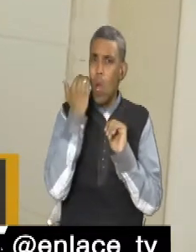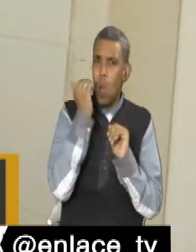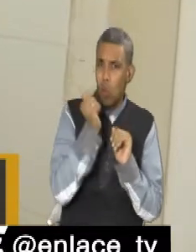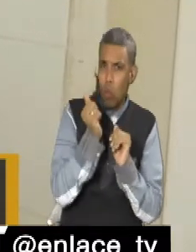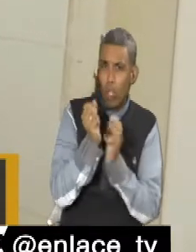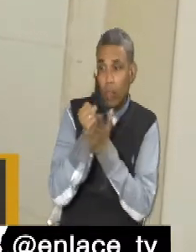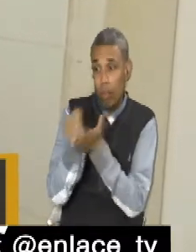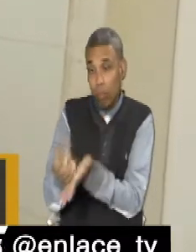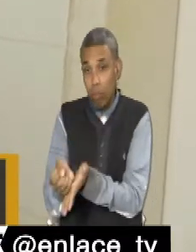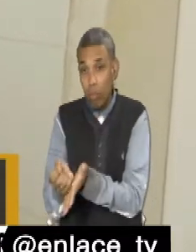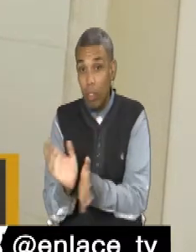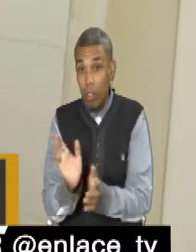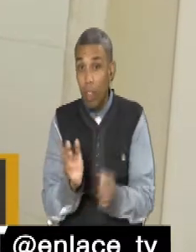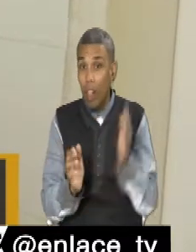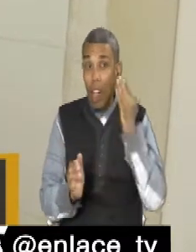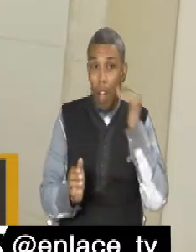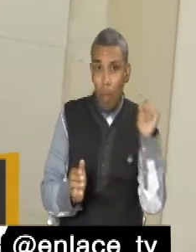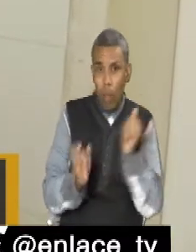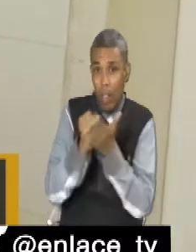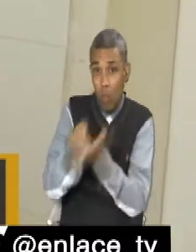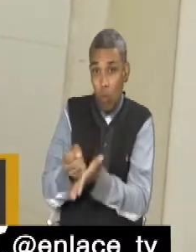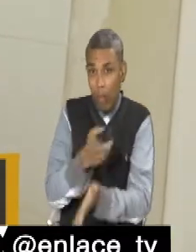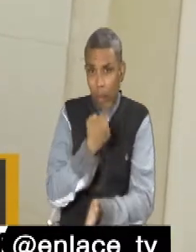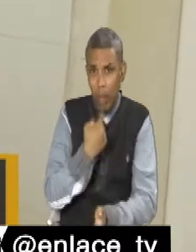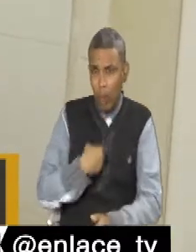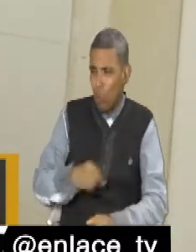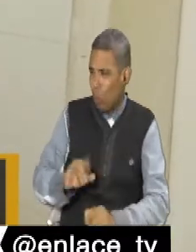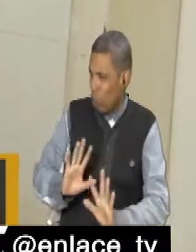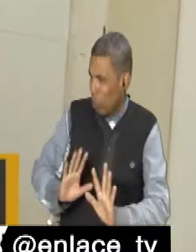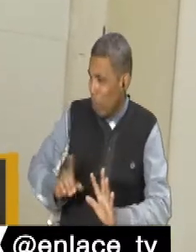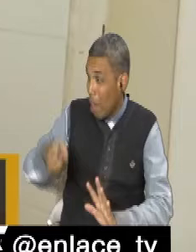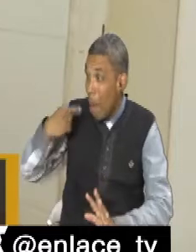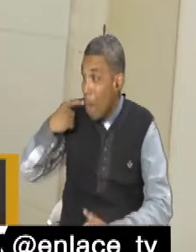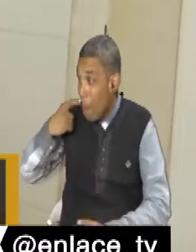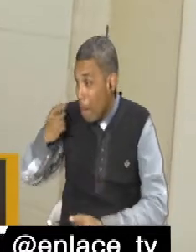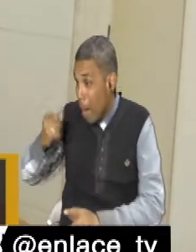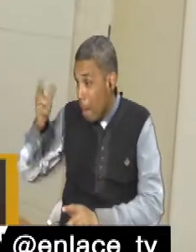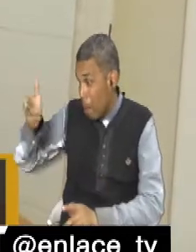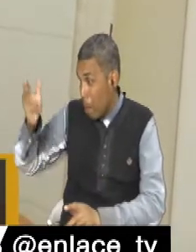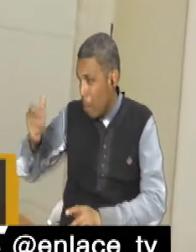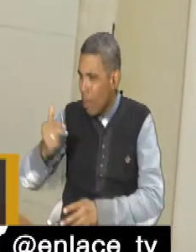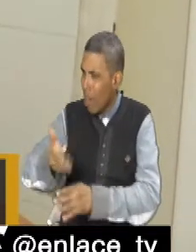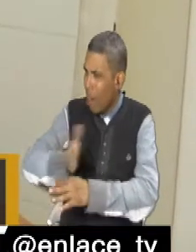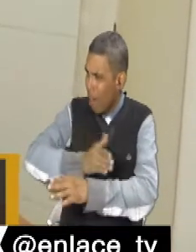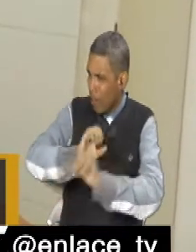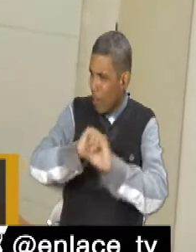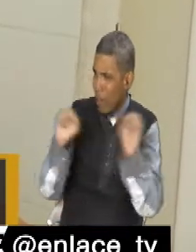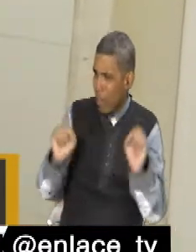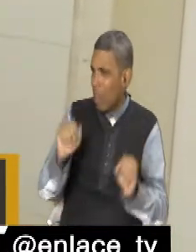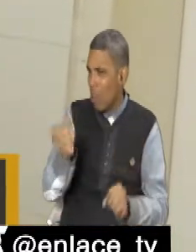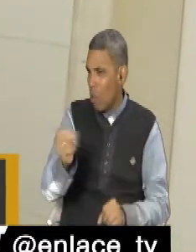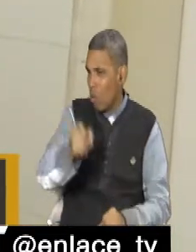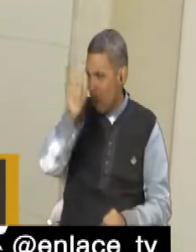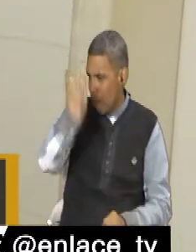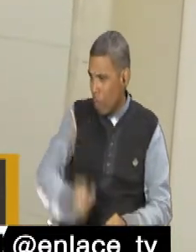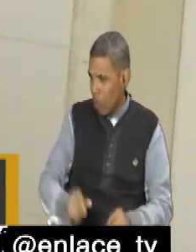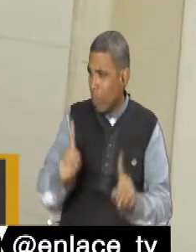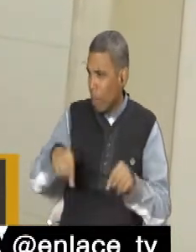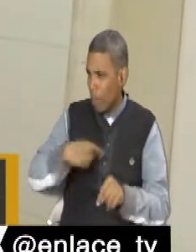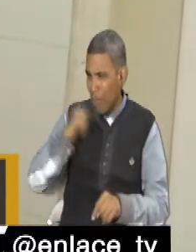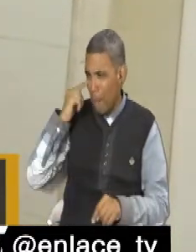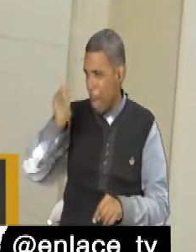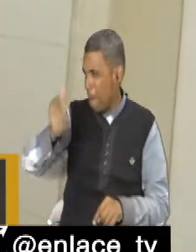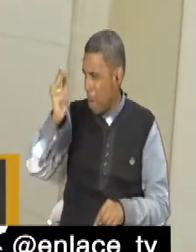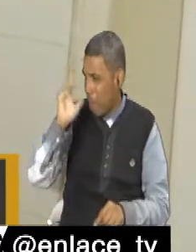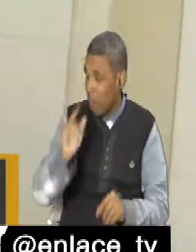hirieron a otro allá también por robarlo, pero no lo alcanzaron a robar, sino que solo le dispararon en el cuello, le dieron un disparo en el cuello. Los afectados hicieron